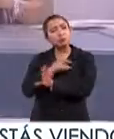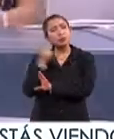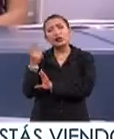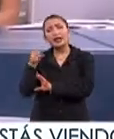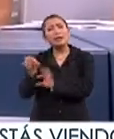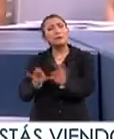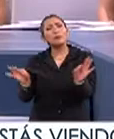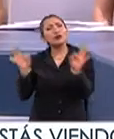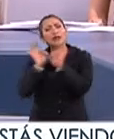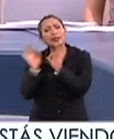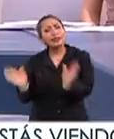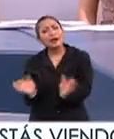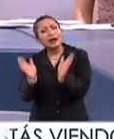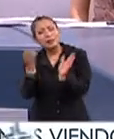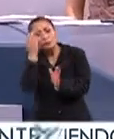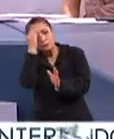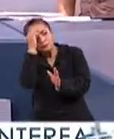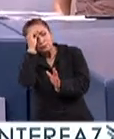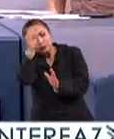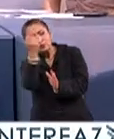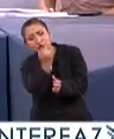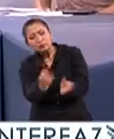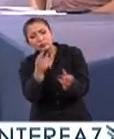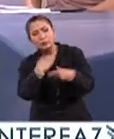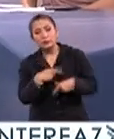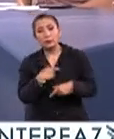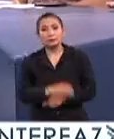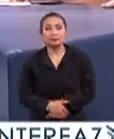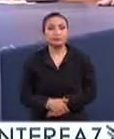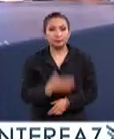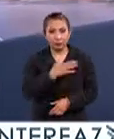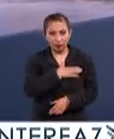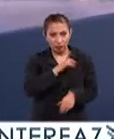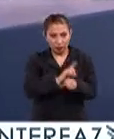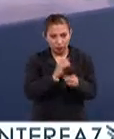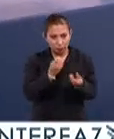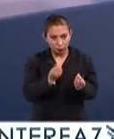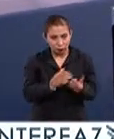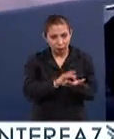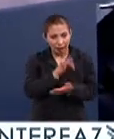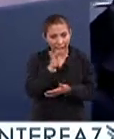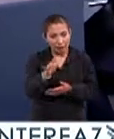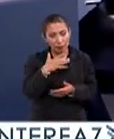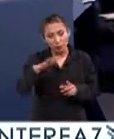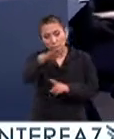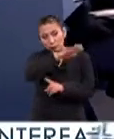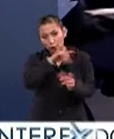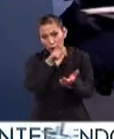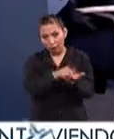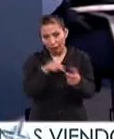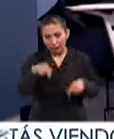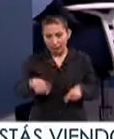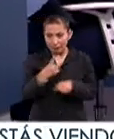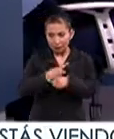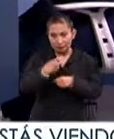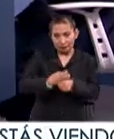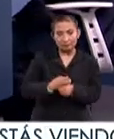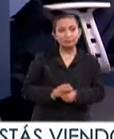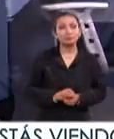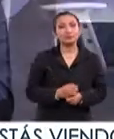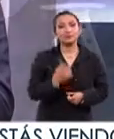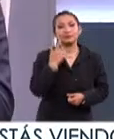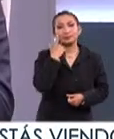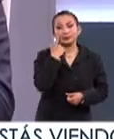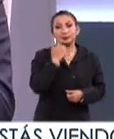es importante fomentar los talentos, Oscar David? Pues buenos días, muchas gracias por el espacio. Bienvenido, Oscar. Gracias. Pues